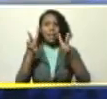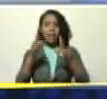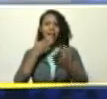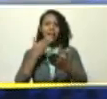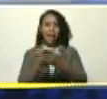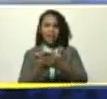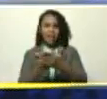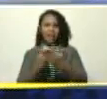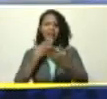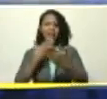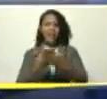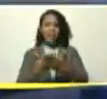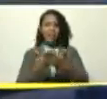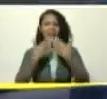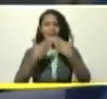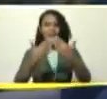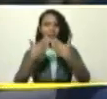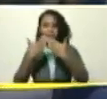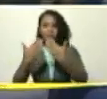Gracias, gracias, Borisov.